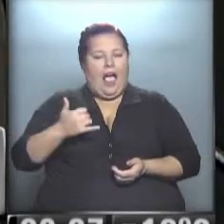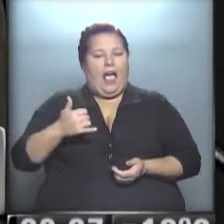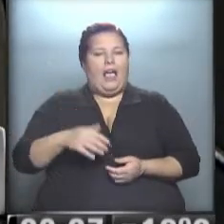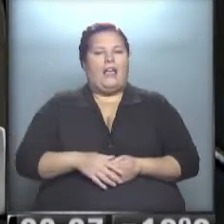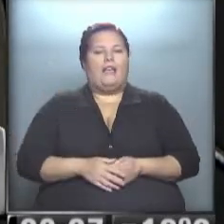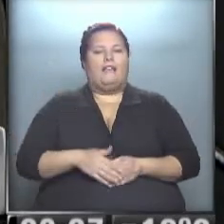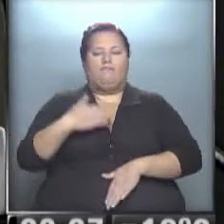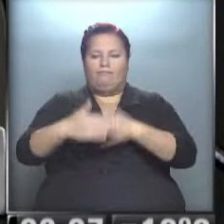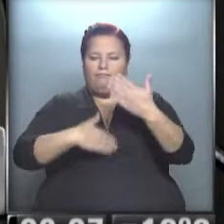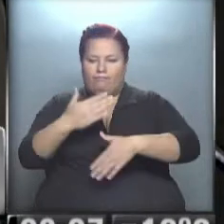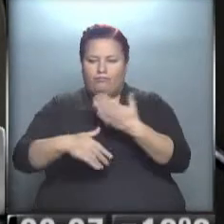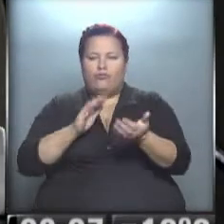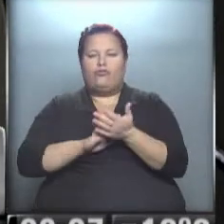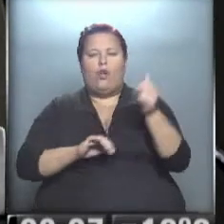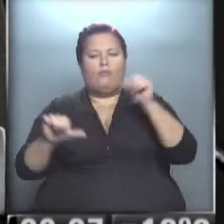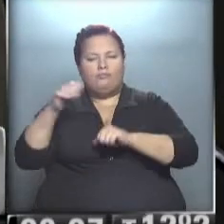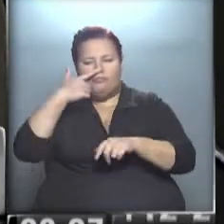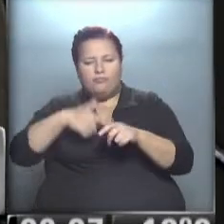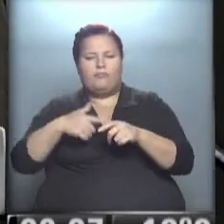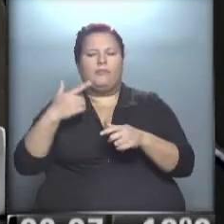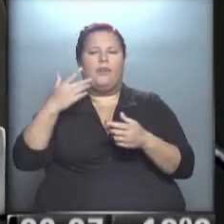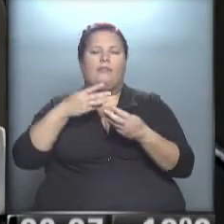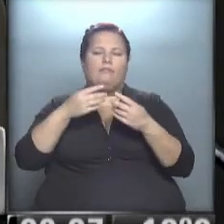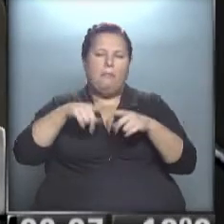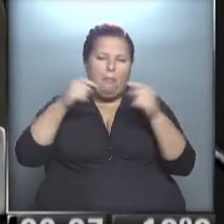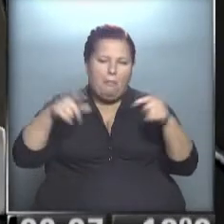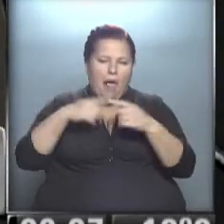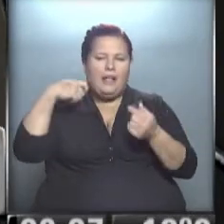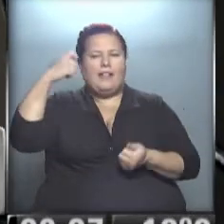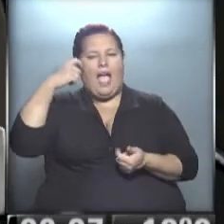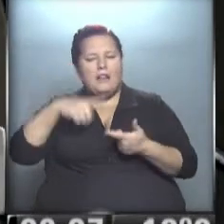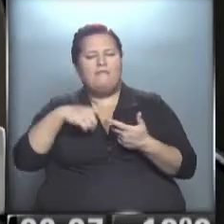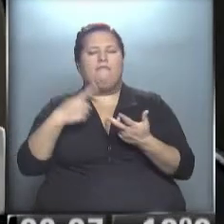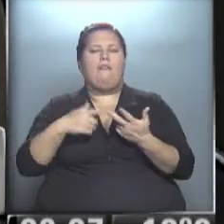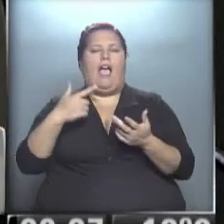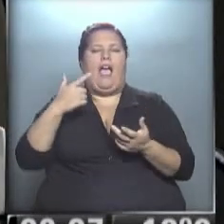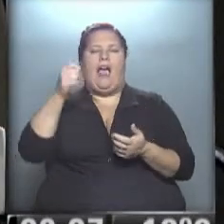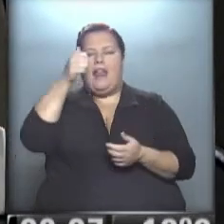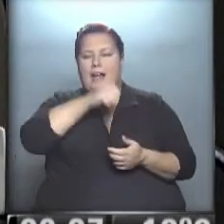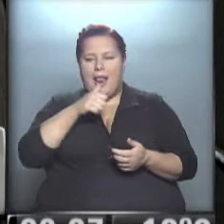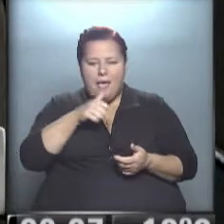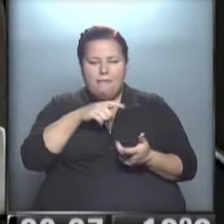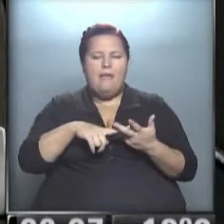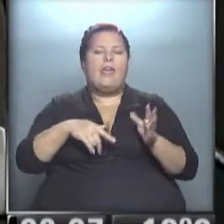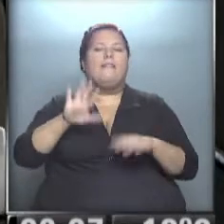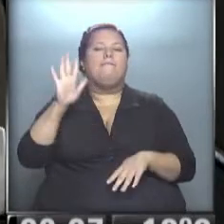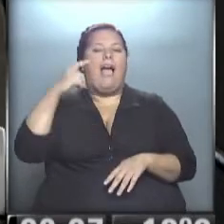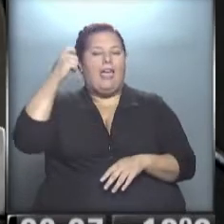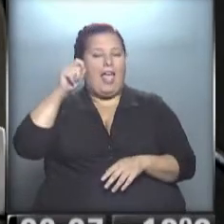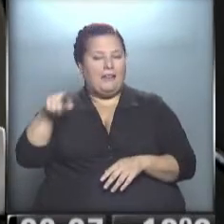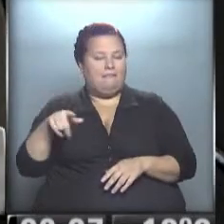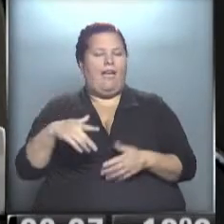avances en materia de biotecnología genética vegetal genética animal farmacología principalmente animal